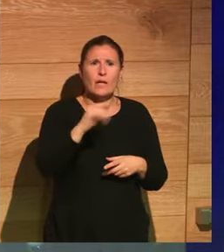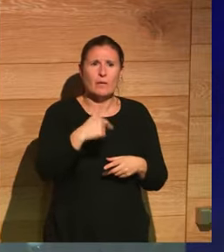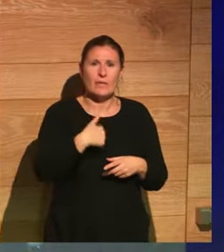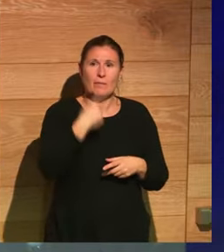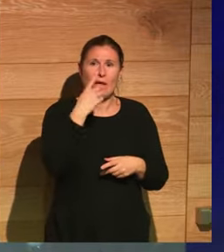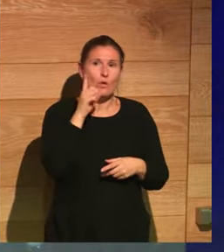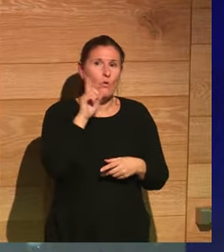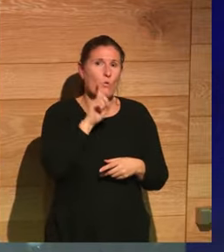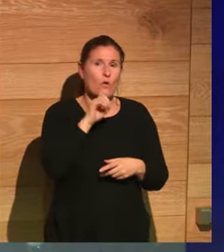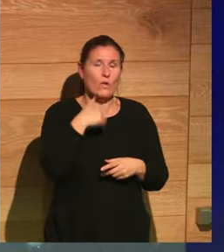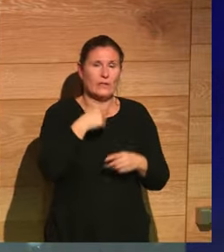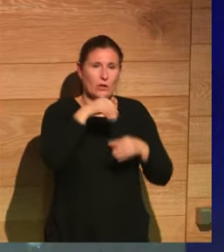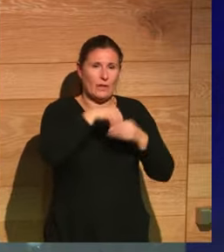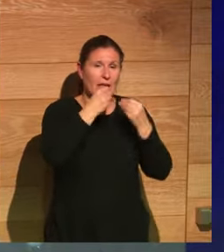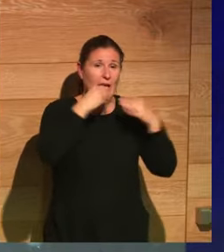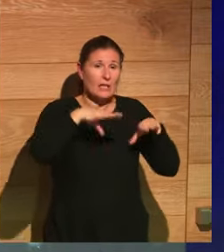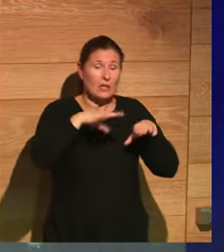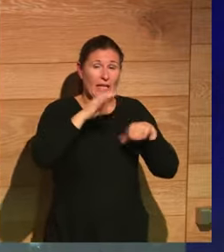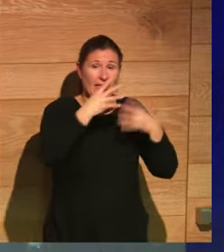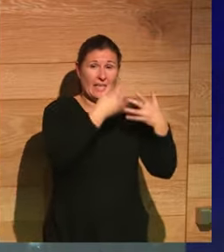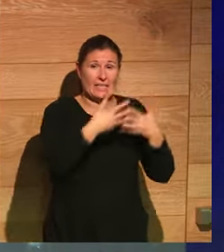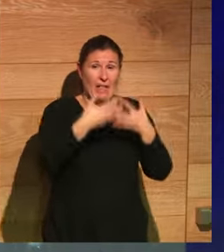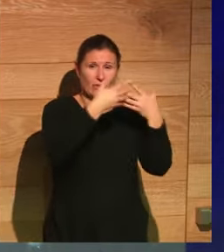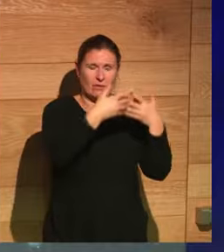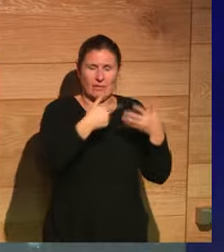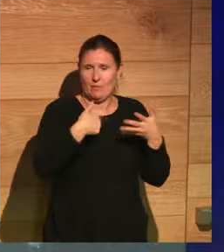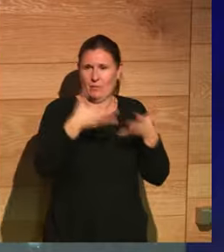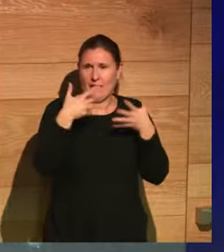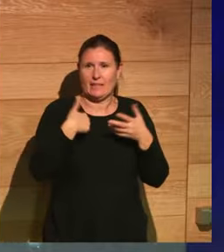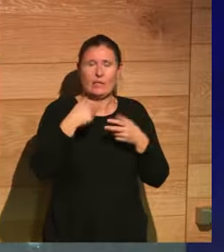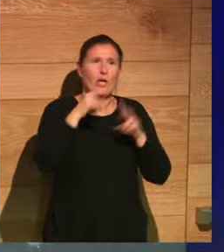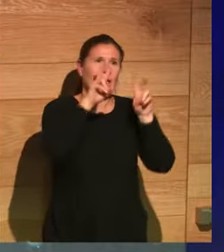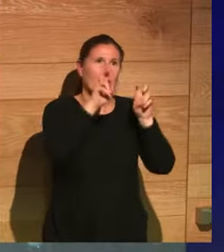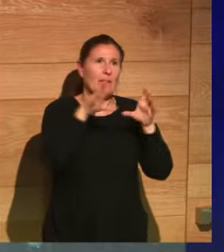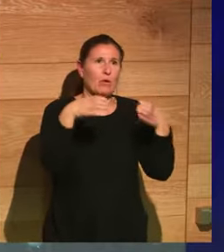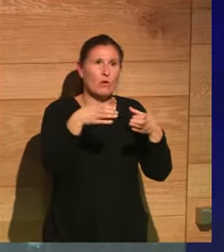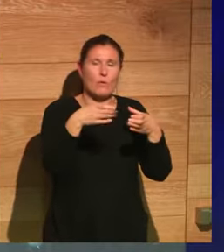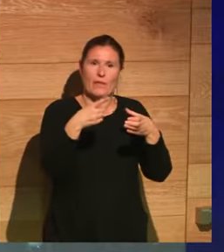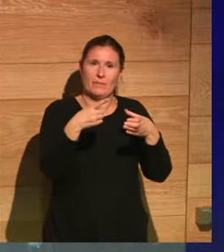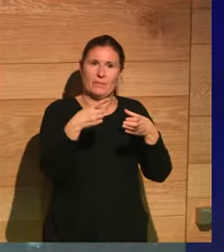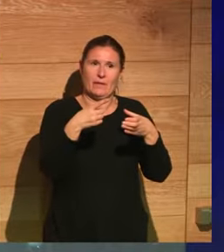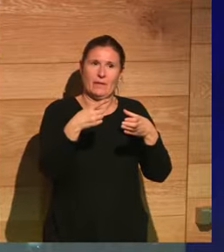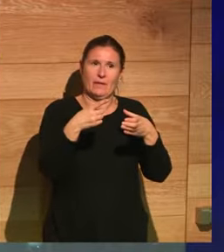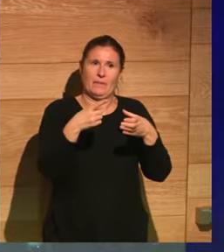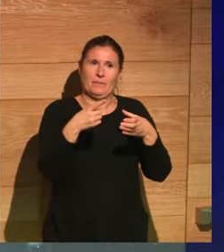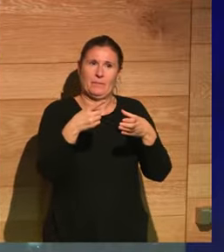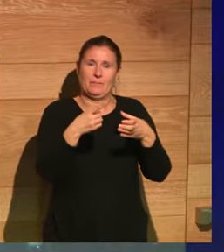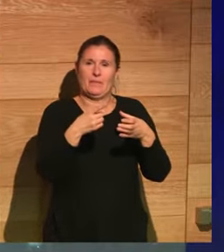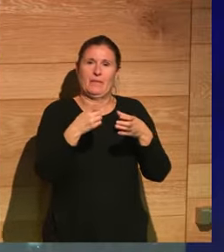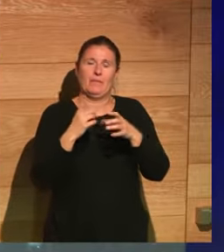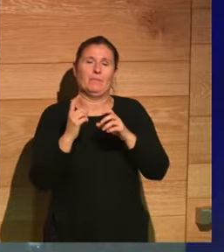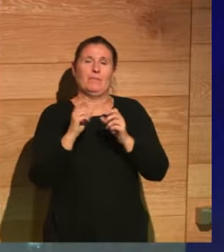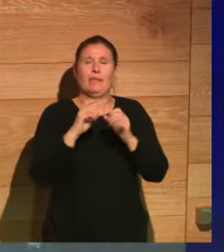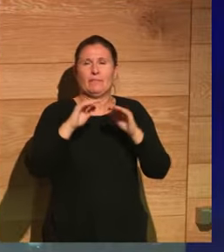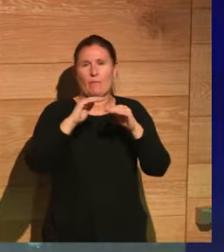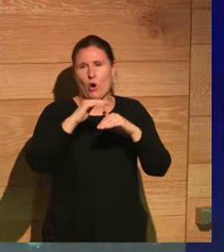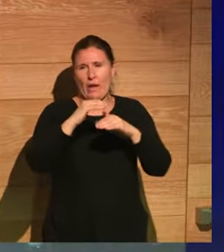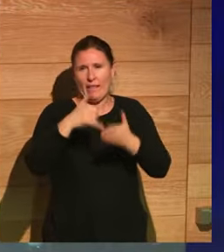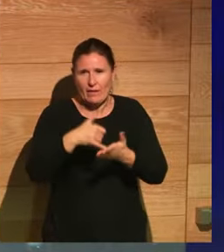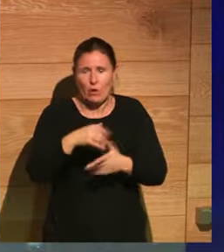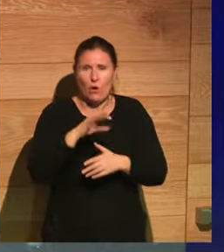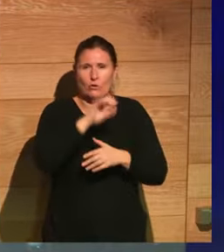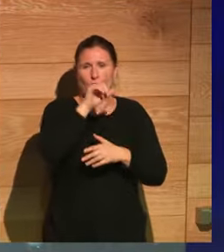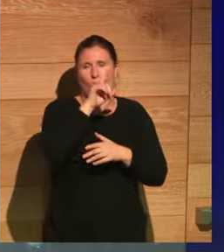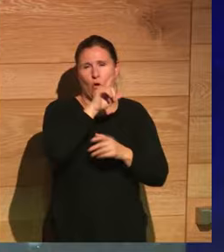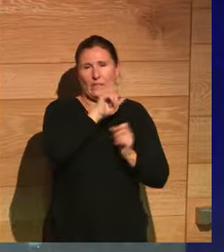un bulo, por ejemplo, de la historia de Estados Unidos que me encanta. Y tiene que ver con los grupos desfavorecidos, con las llegadas recientes. En Estados Unidos, cuando se